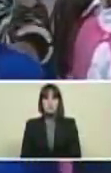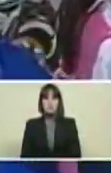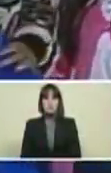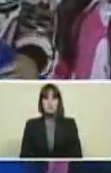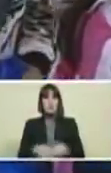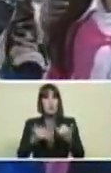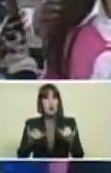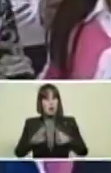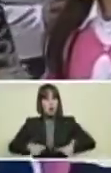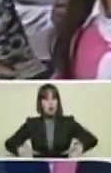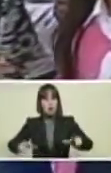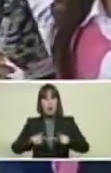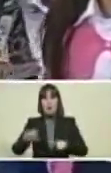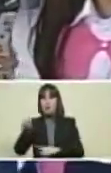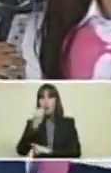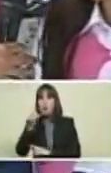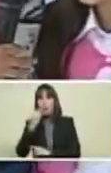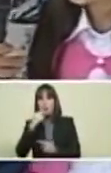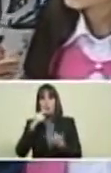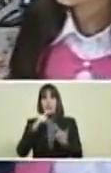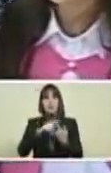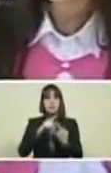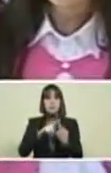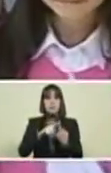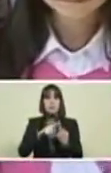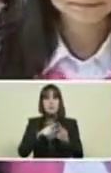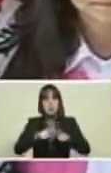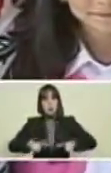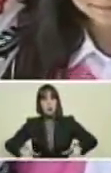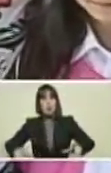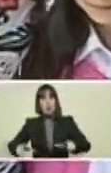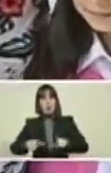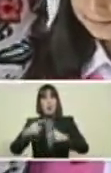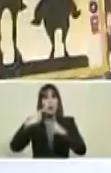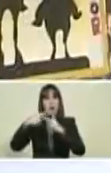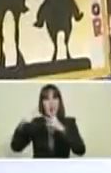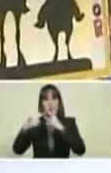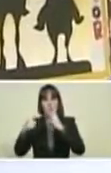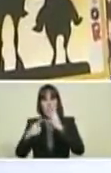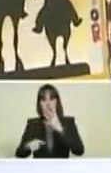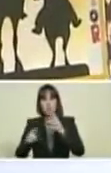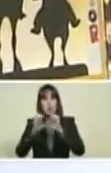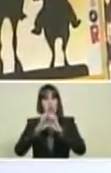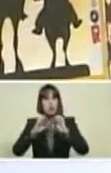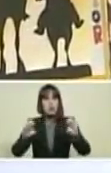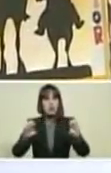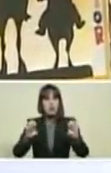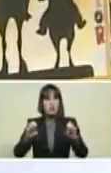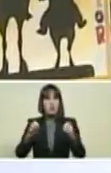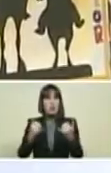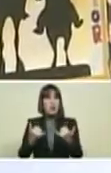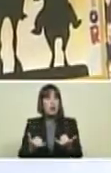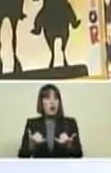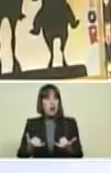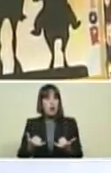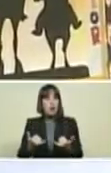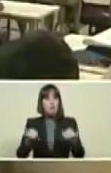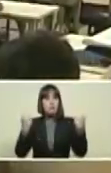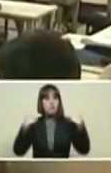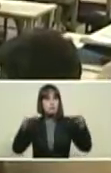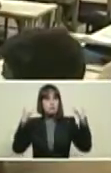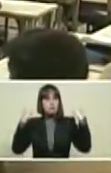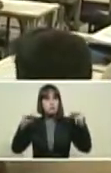el área de comedor, en este módulo tenemos el área del CEBI, tenemos espacios educativos y además que se hizo la rehabilitación